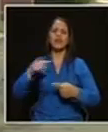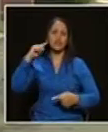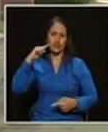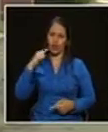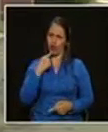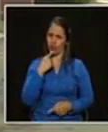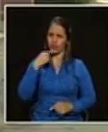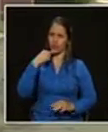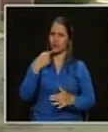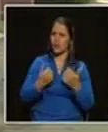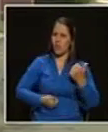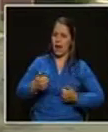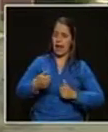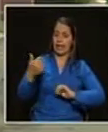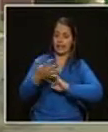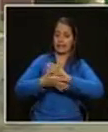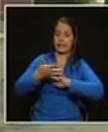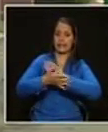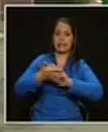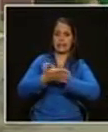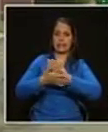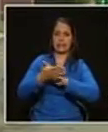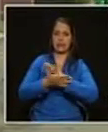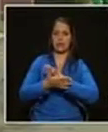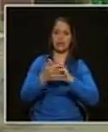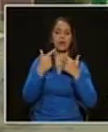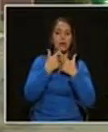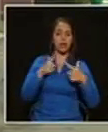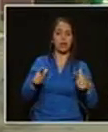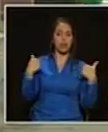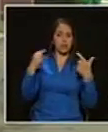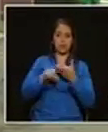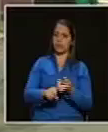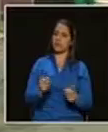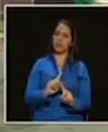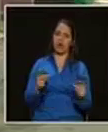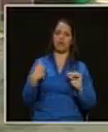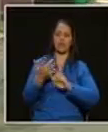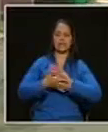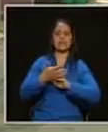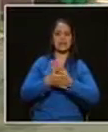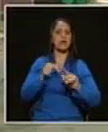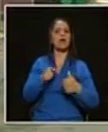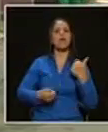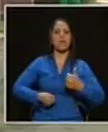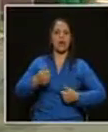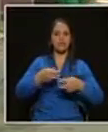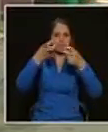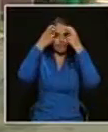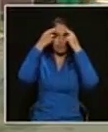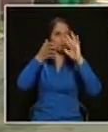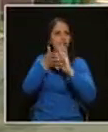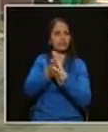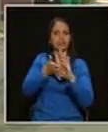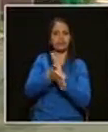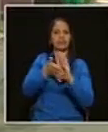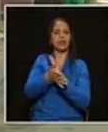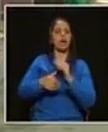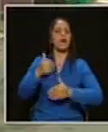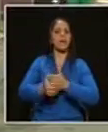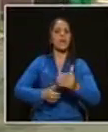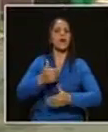prelingüísticos cuya estrategia lingüística es la lengua de señas, tengan acceso al conocimiento en la misma medida en